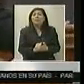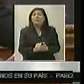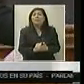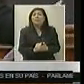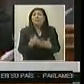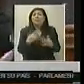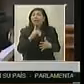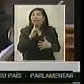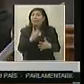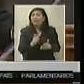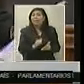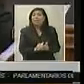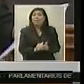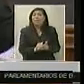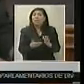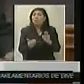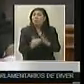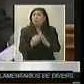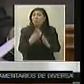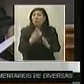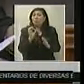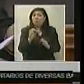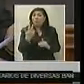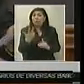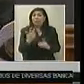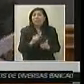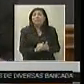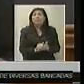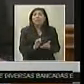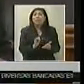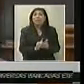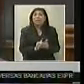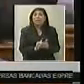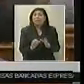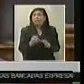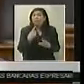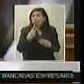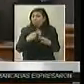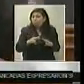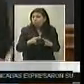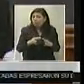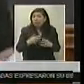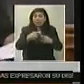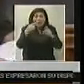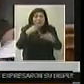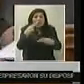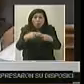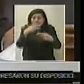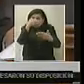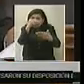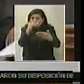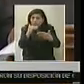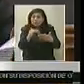081-2011, que establece en su artículo 4.3 que de efectuada la verificación del padrón,